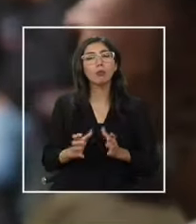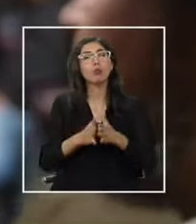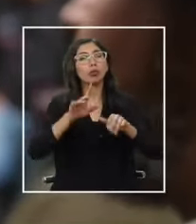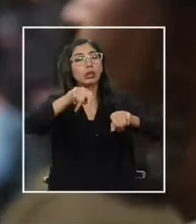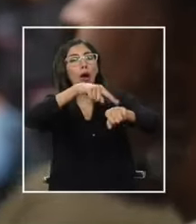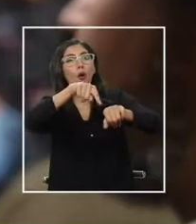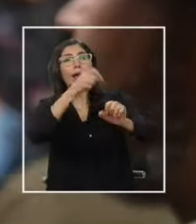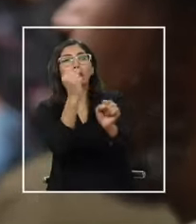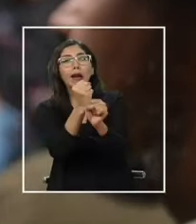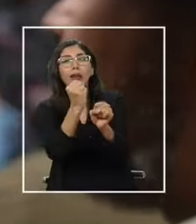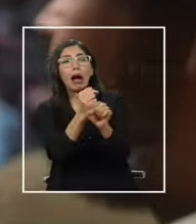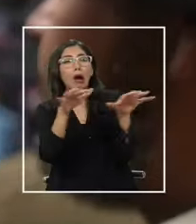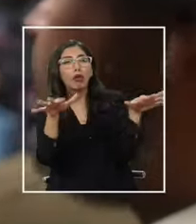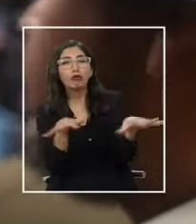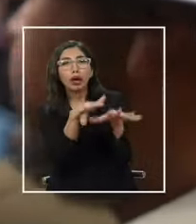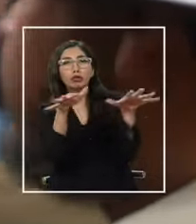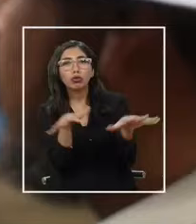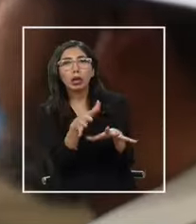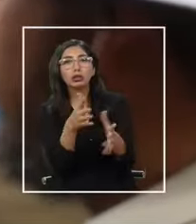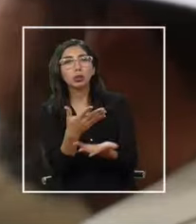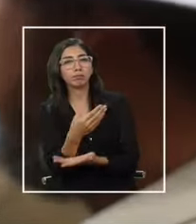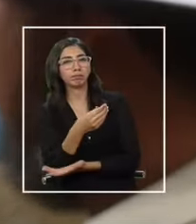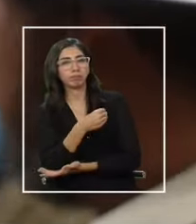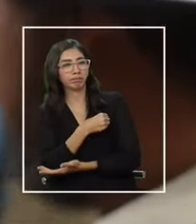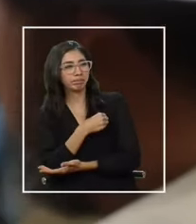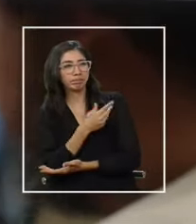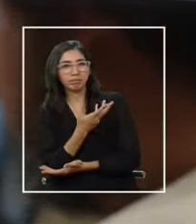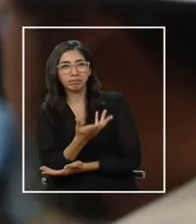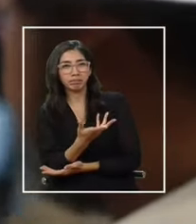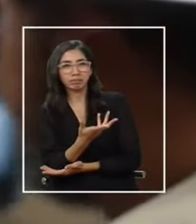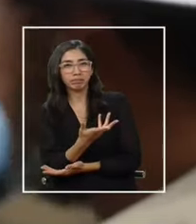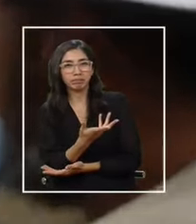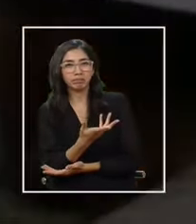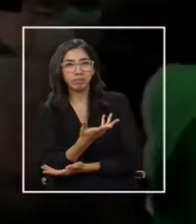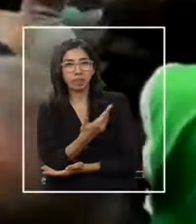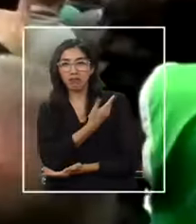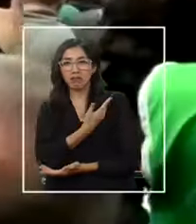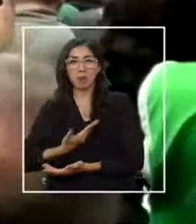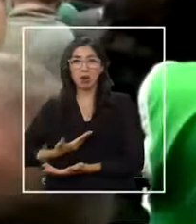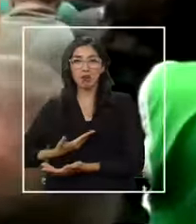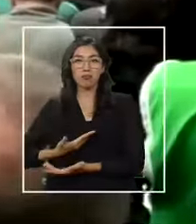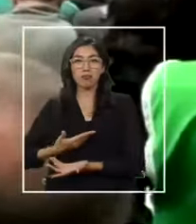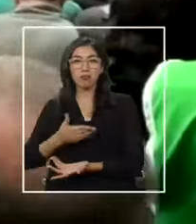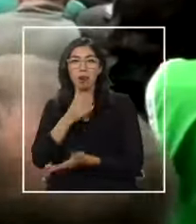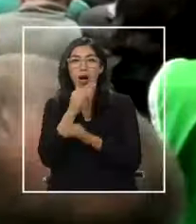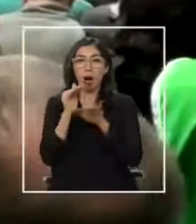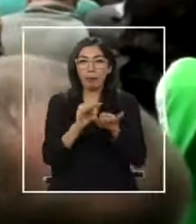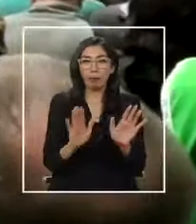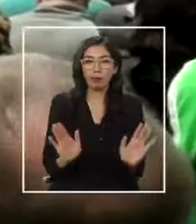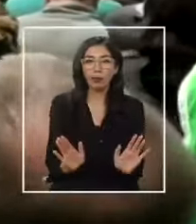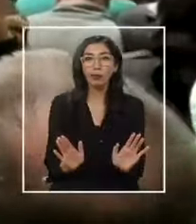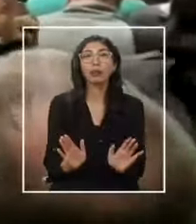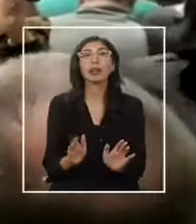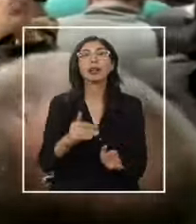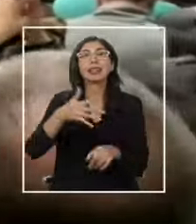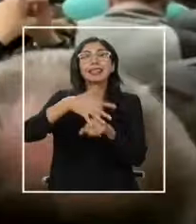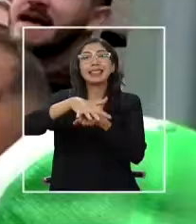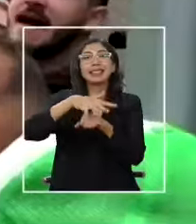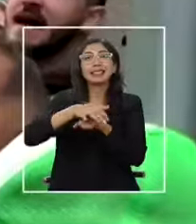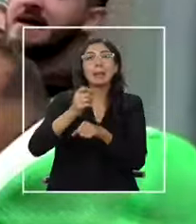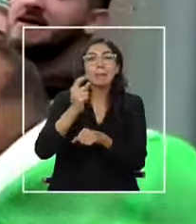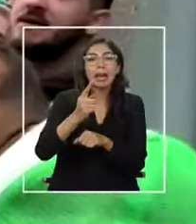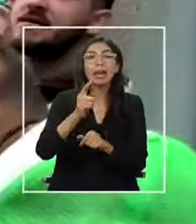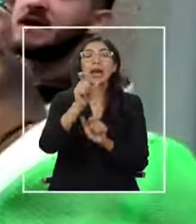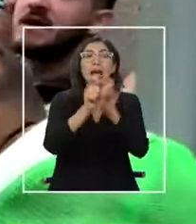trabajo, mucha dedicación, y lamentablemente viene una gestión que no valora. Es el reclamo de algunos de los 15.000 empleados públicos